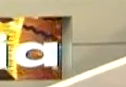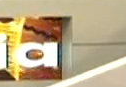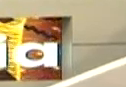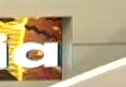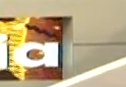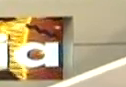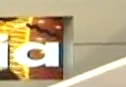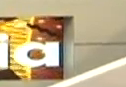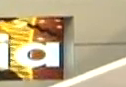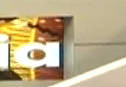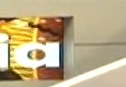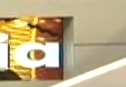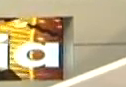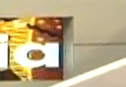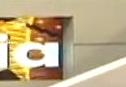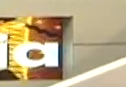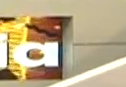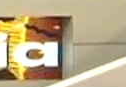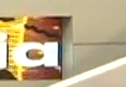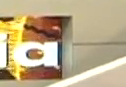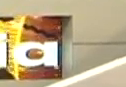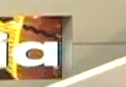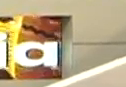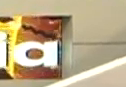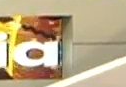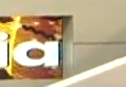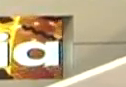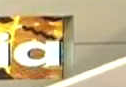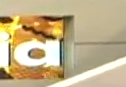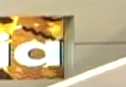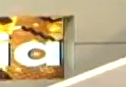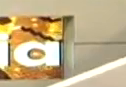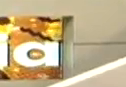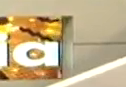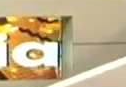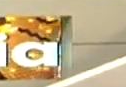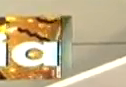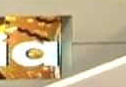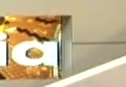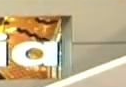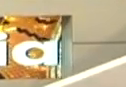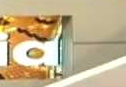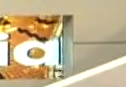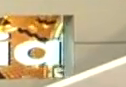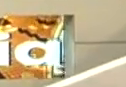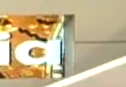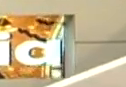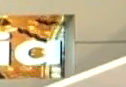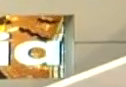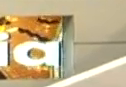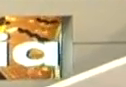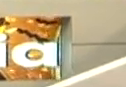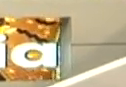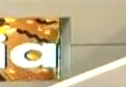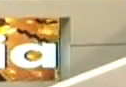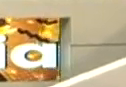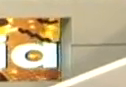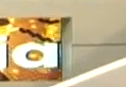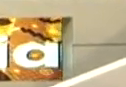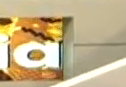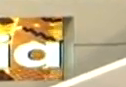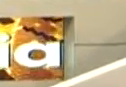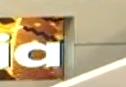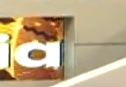y la participación del pueblo venezolano en la persona del jefe de estado Nicolás Maduro moros con esta información cerramos la emisión